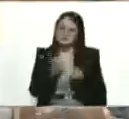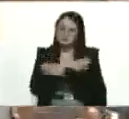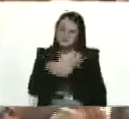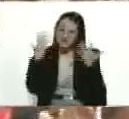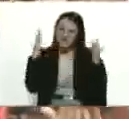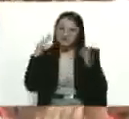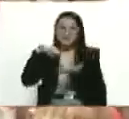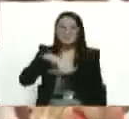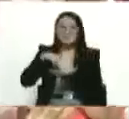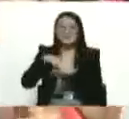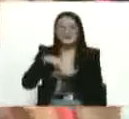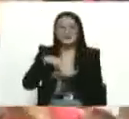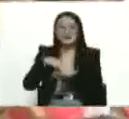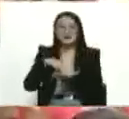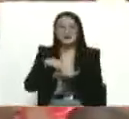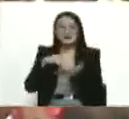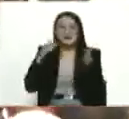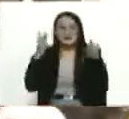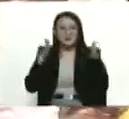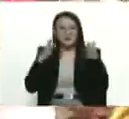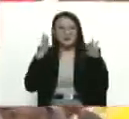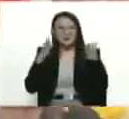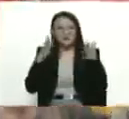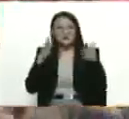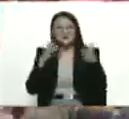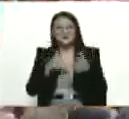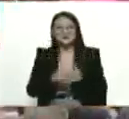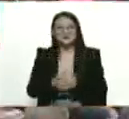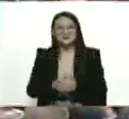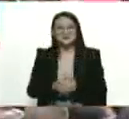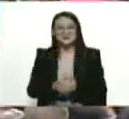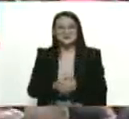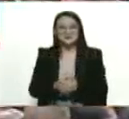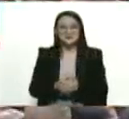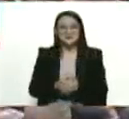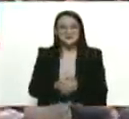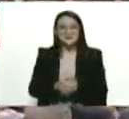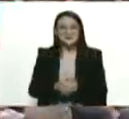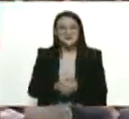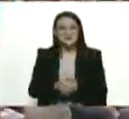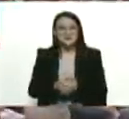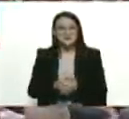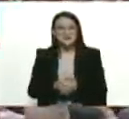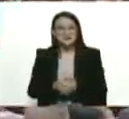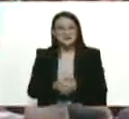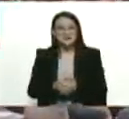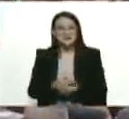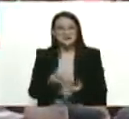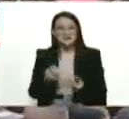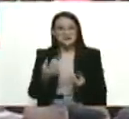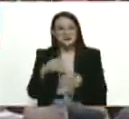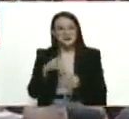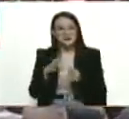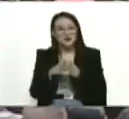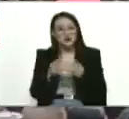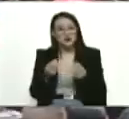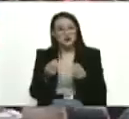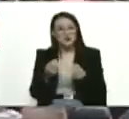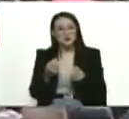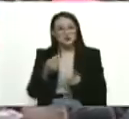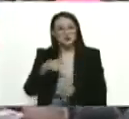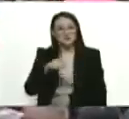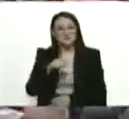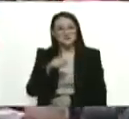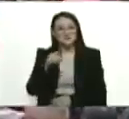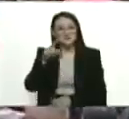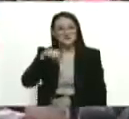Miranda y estas orientaciones, capitán, hermano, que nos ha dado, las vamos a llevar en todos los municipios. Cuente usted